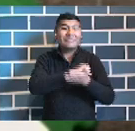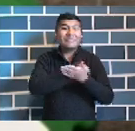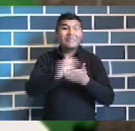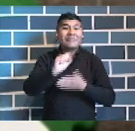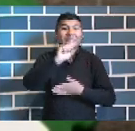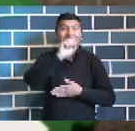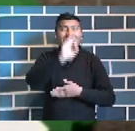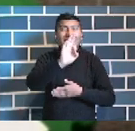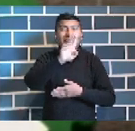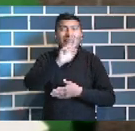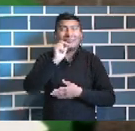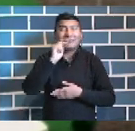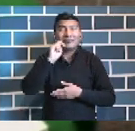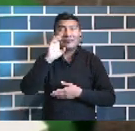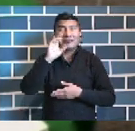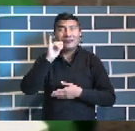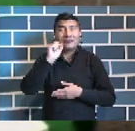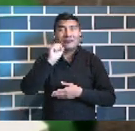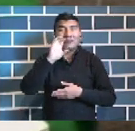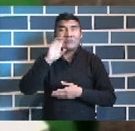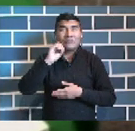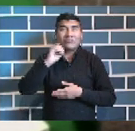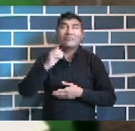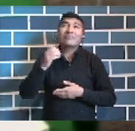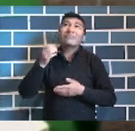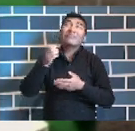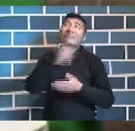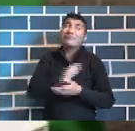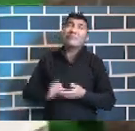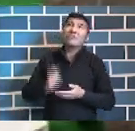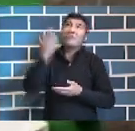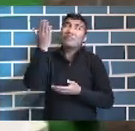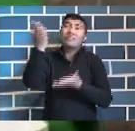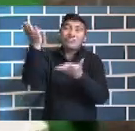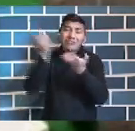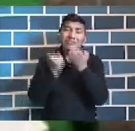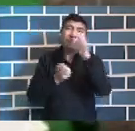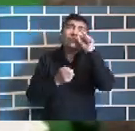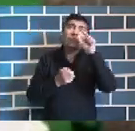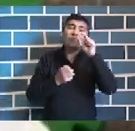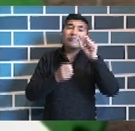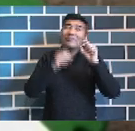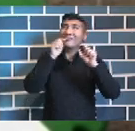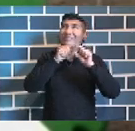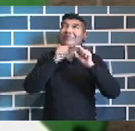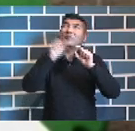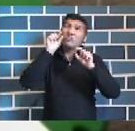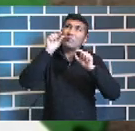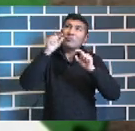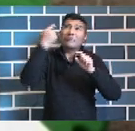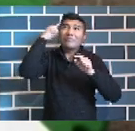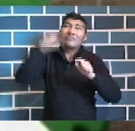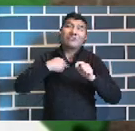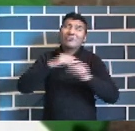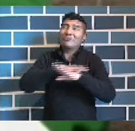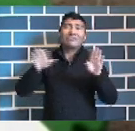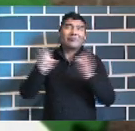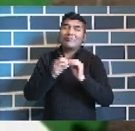Asís. Señor, haz que desee poco, y lo poco que desee, que sea poco.